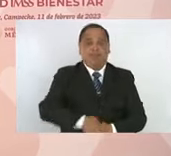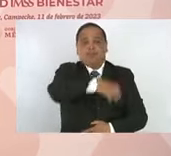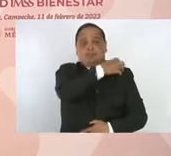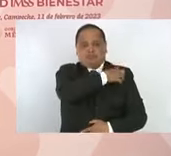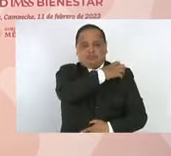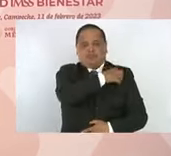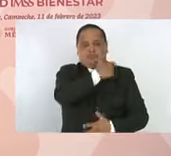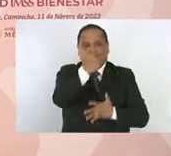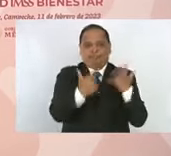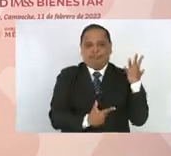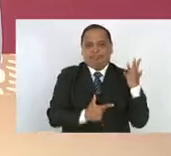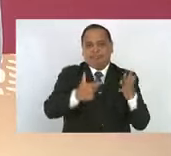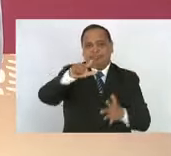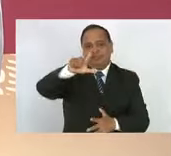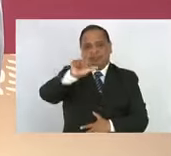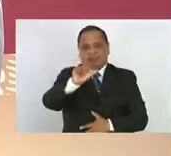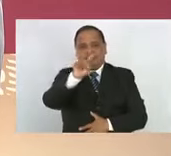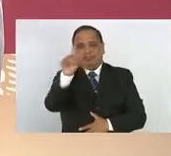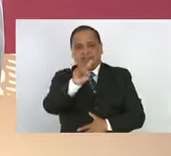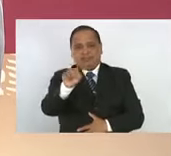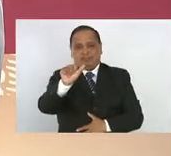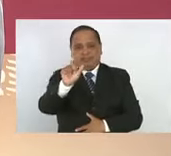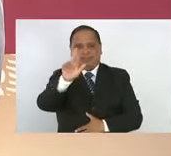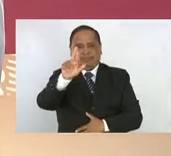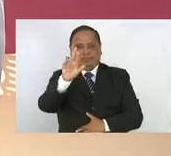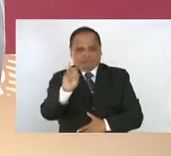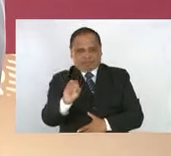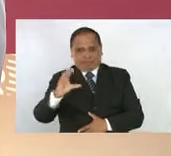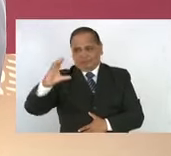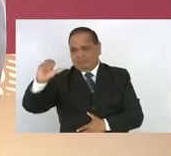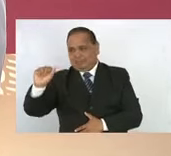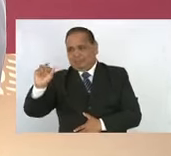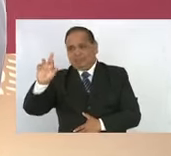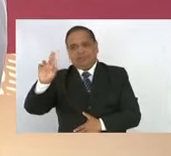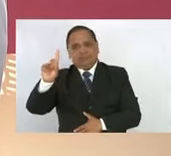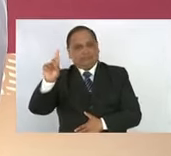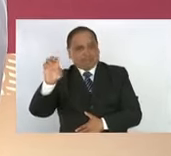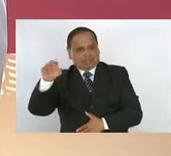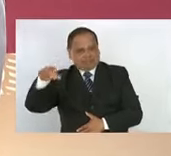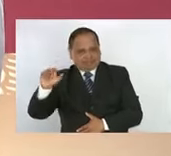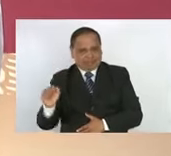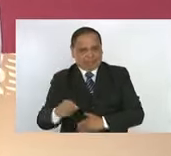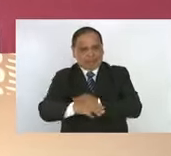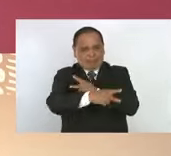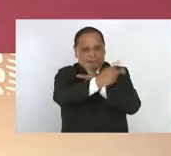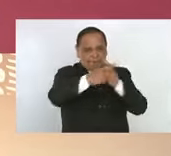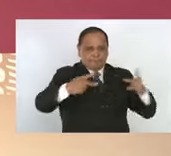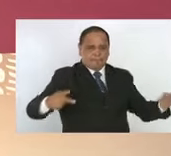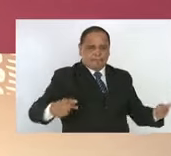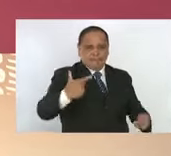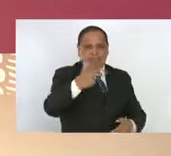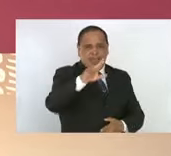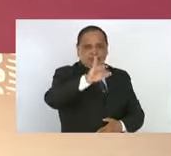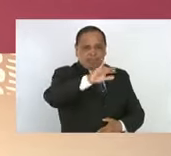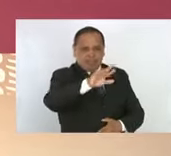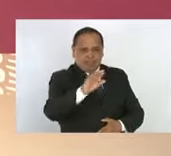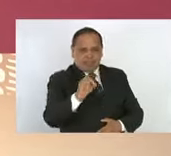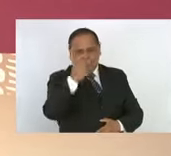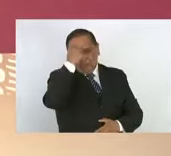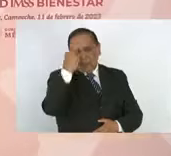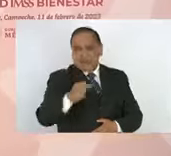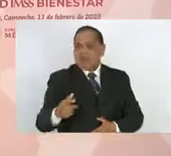Cárdenas quiso compartir nuestra suerte durante la invasión por Playa Girón y organizó fuerzas para